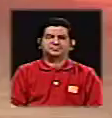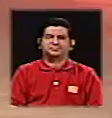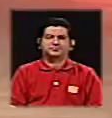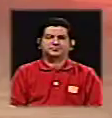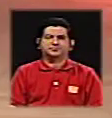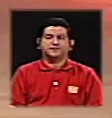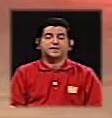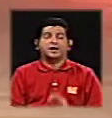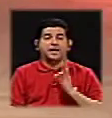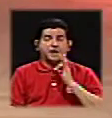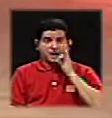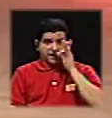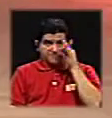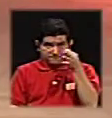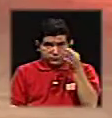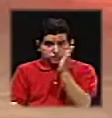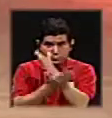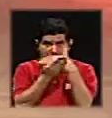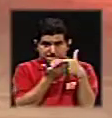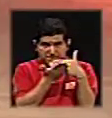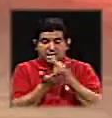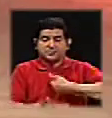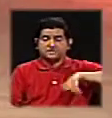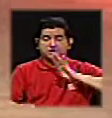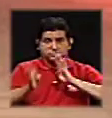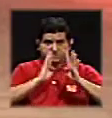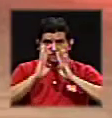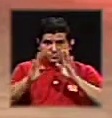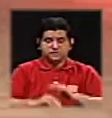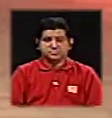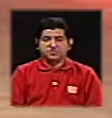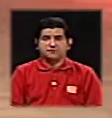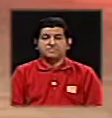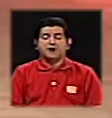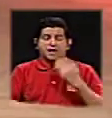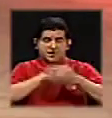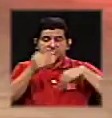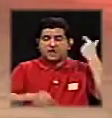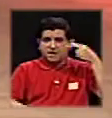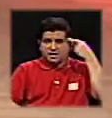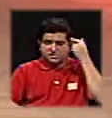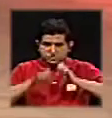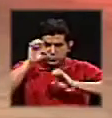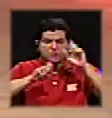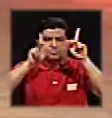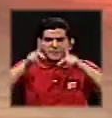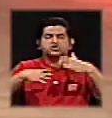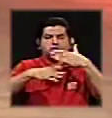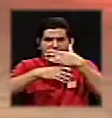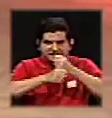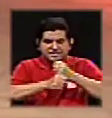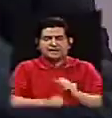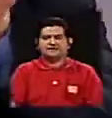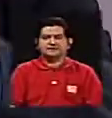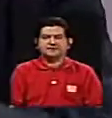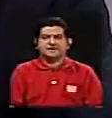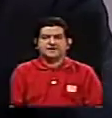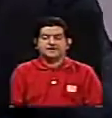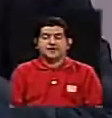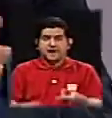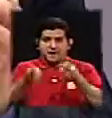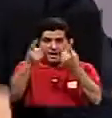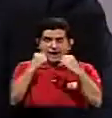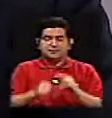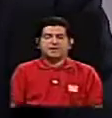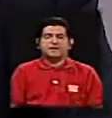robusto. En el próximo segmento vamos a conversar acerca de la gestión del gobierno, la valoración que la gente hace de la gestión del gobierno. Cuando